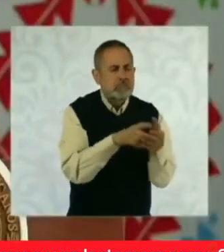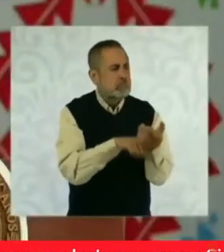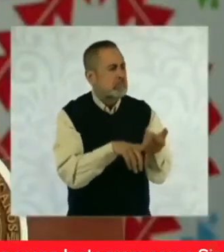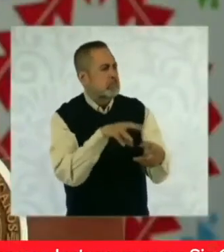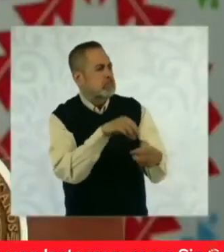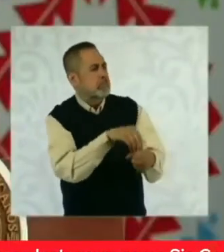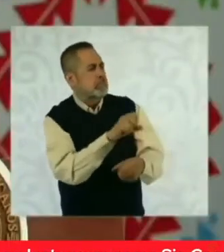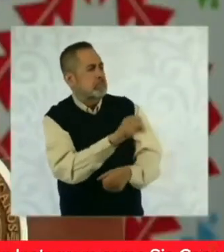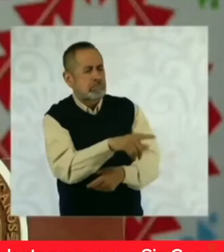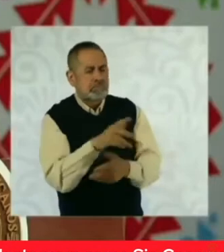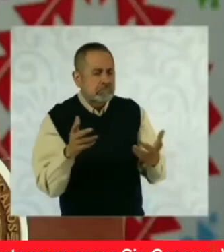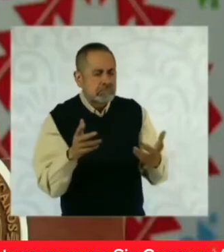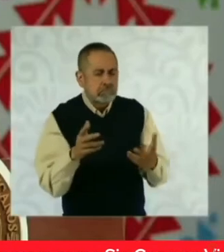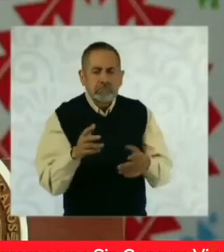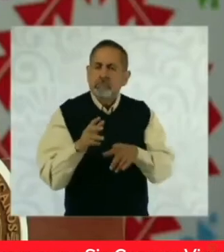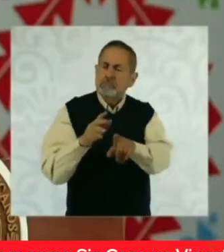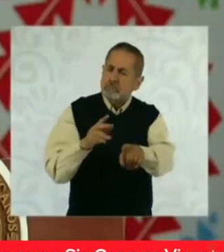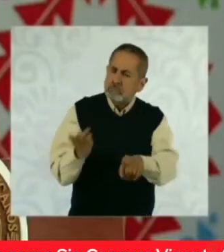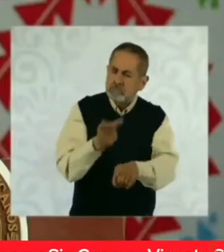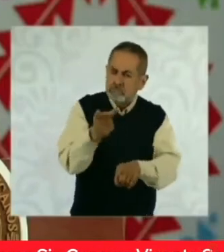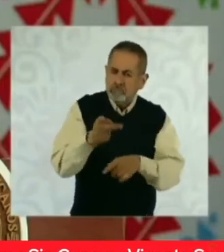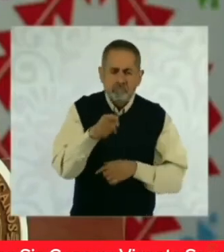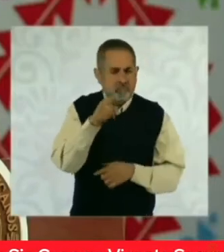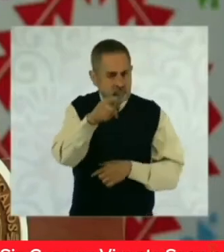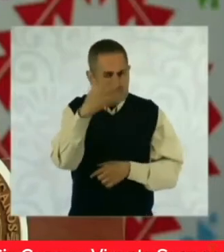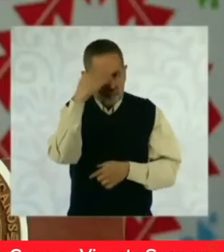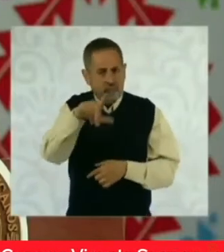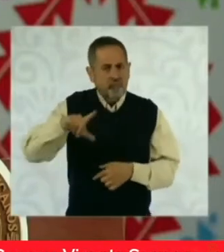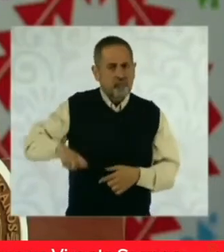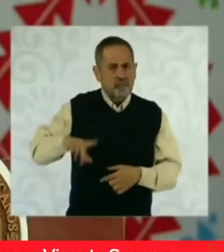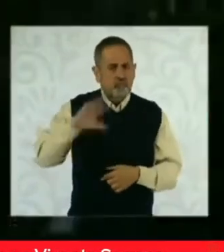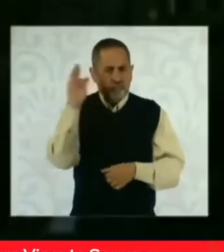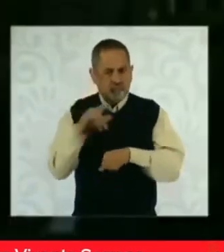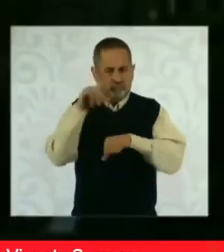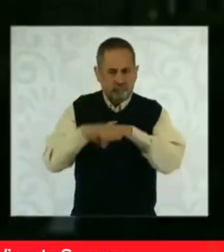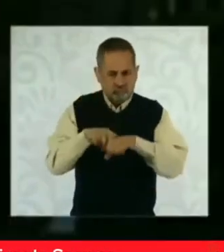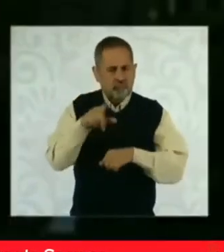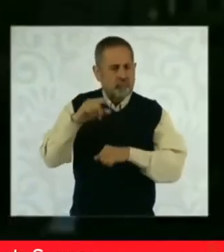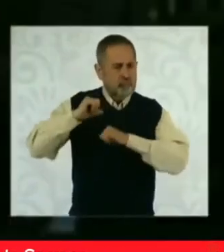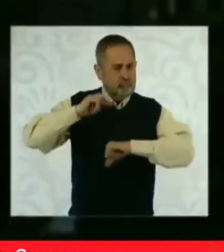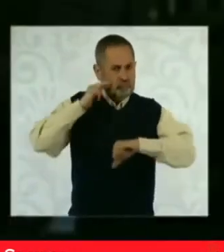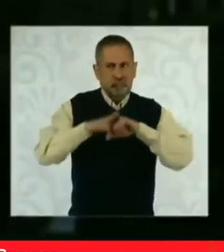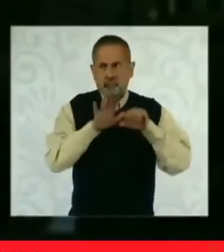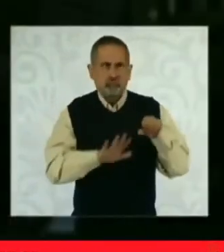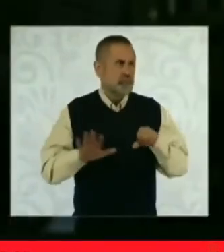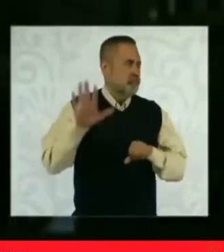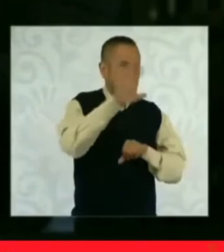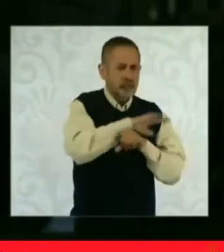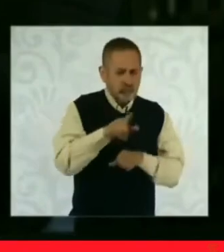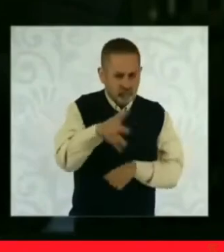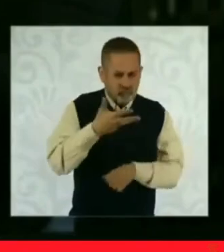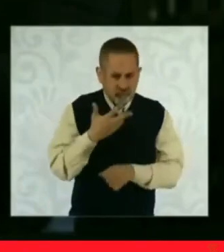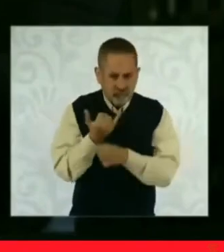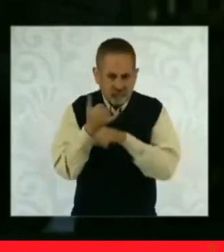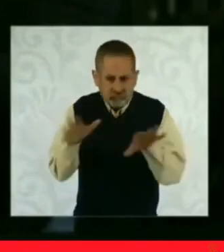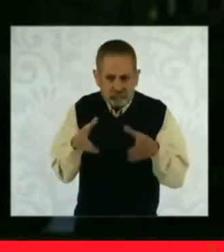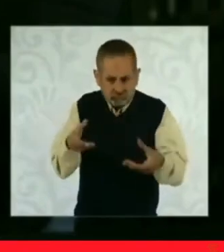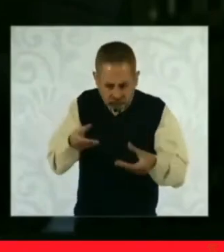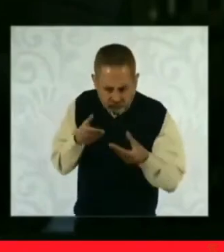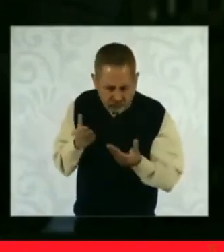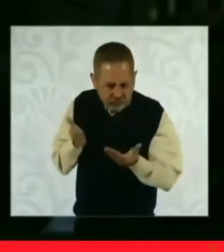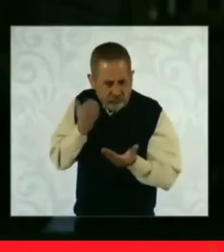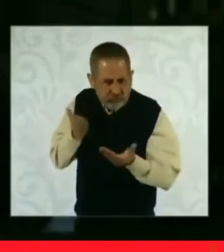preguntarle, Presidenta, si en efecto, bueno, pues ustedes como gobierno federal, como ejecutivo, tienen información del origen de este